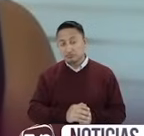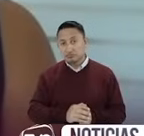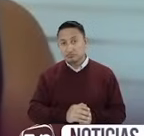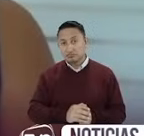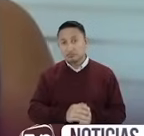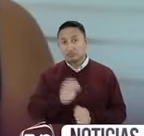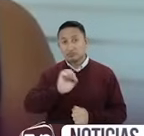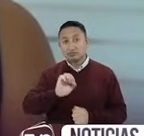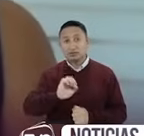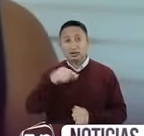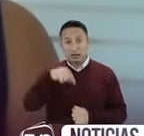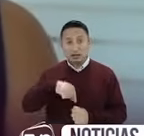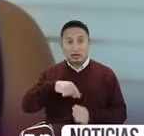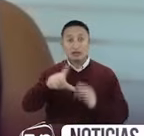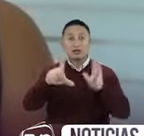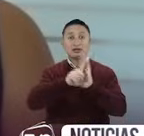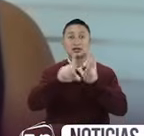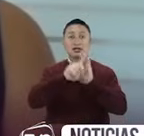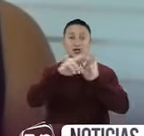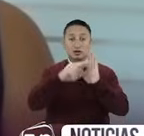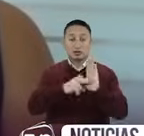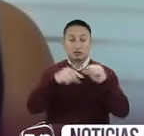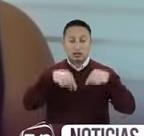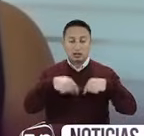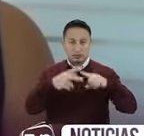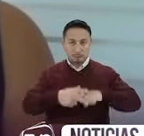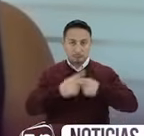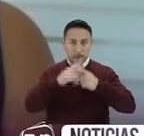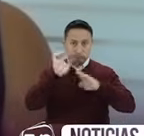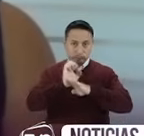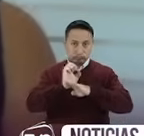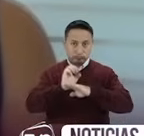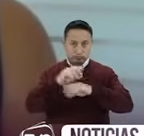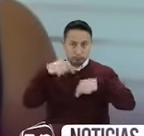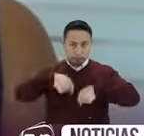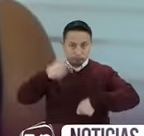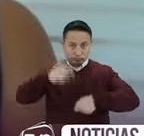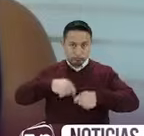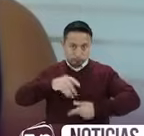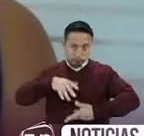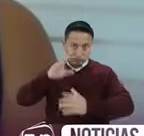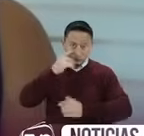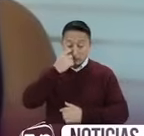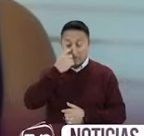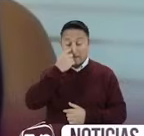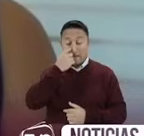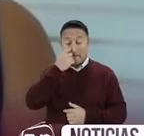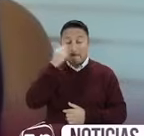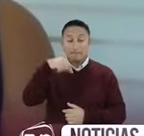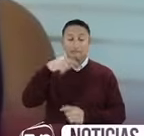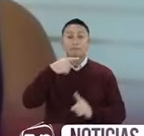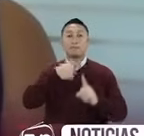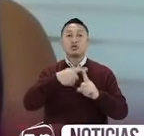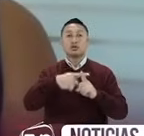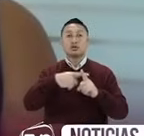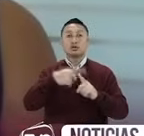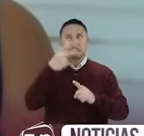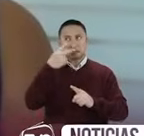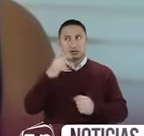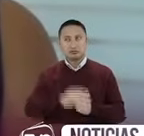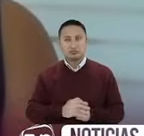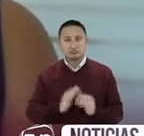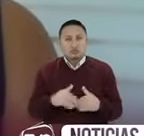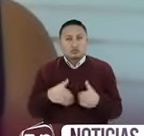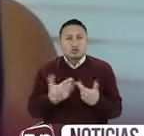desafío al que nos hemos lanzado con esta firma. Yo creo que más bien tenemos que verlo de forma positiva y cómo podemos subir nuestros